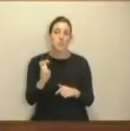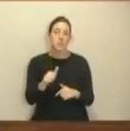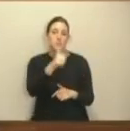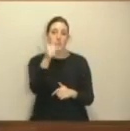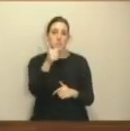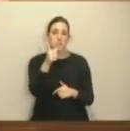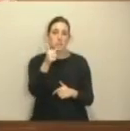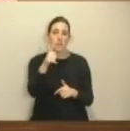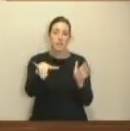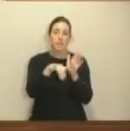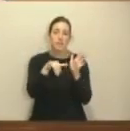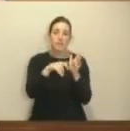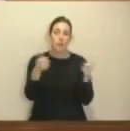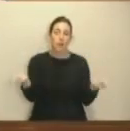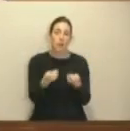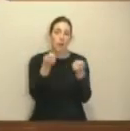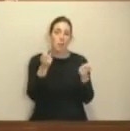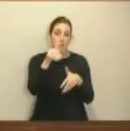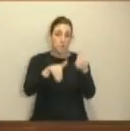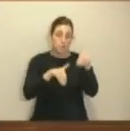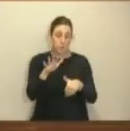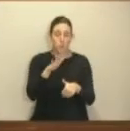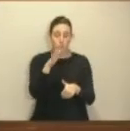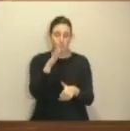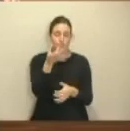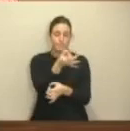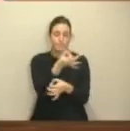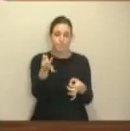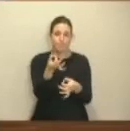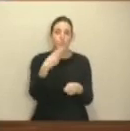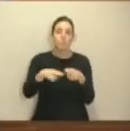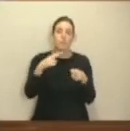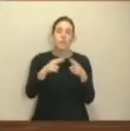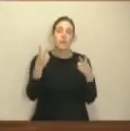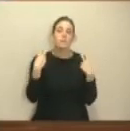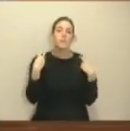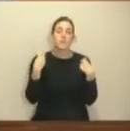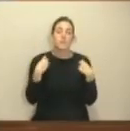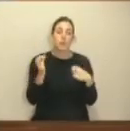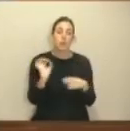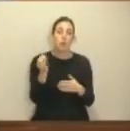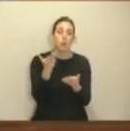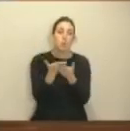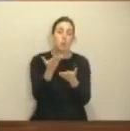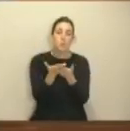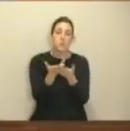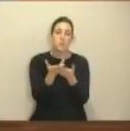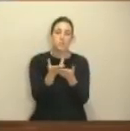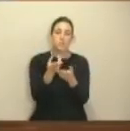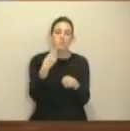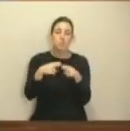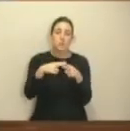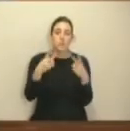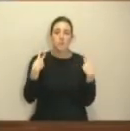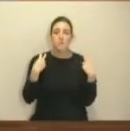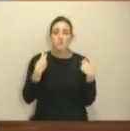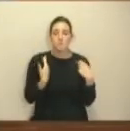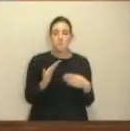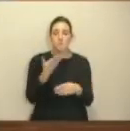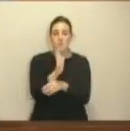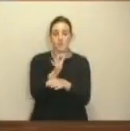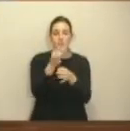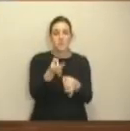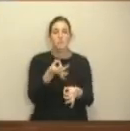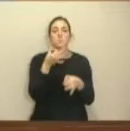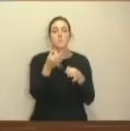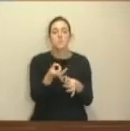electoral y se acercan ahora unas fechas propicias para ello. La política fiscal o las propuestas de política fiscal que le he propuesto aquí siempre fueron